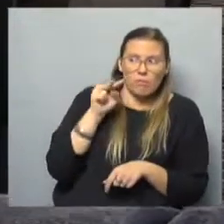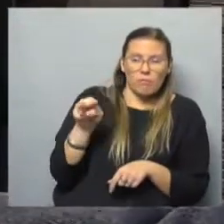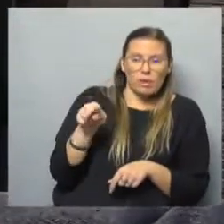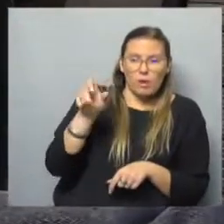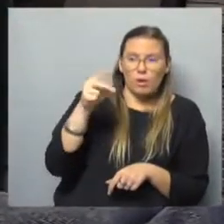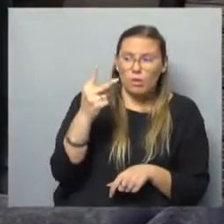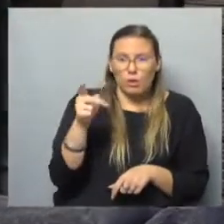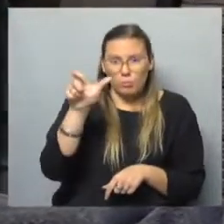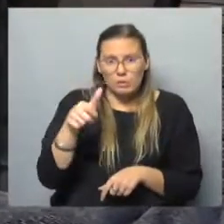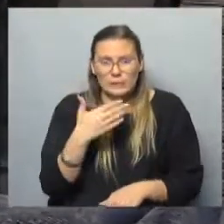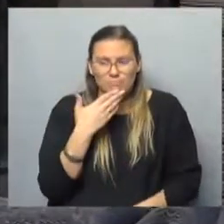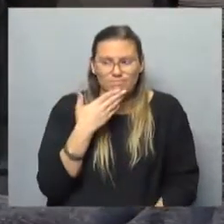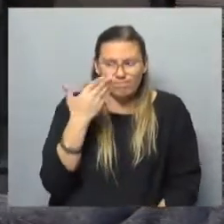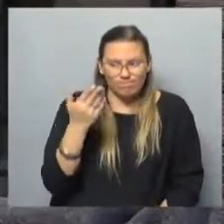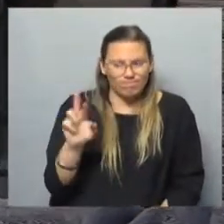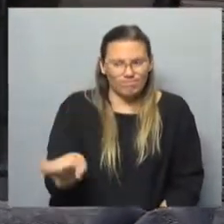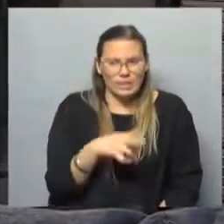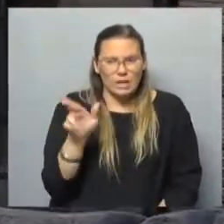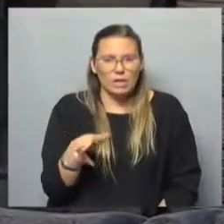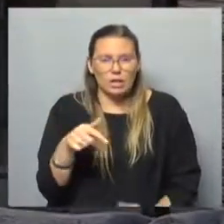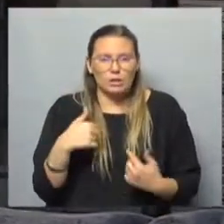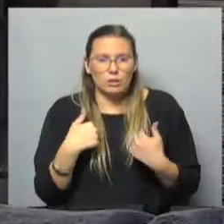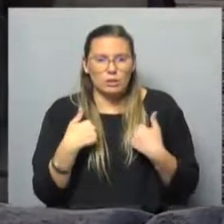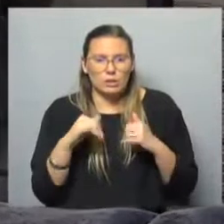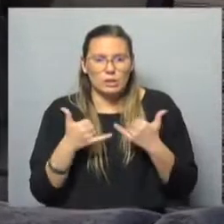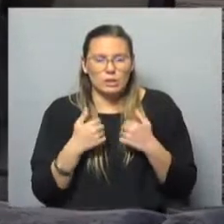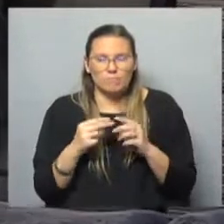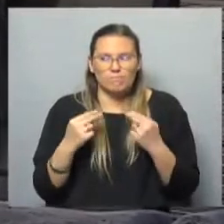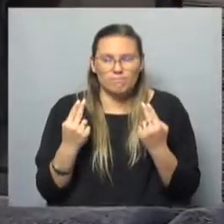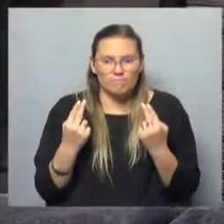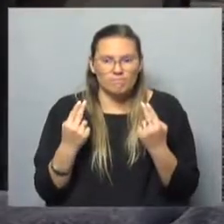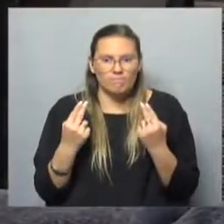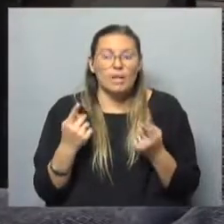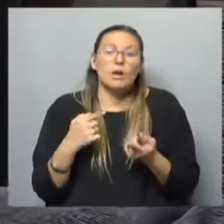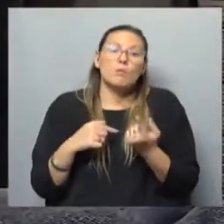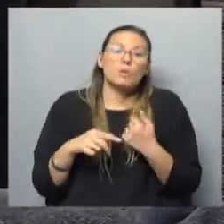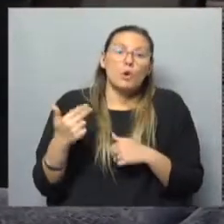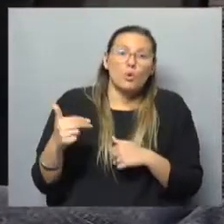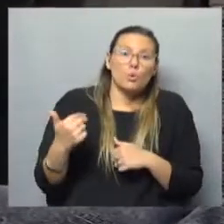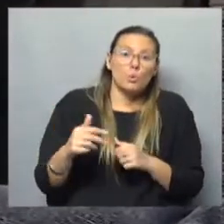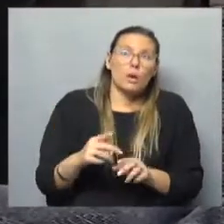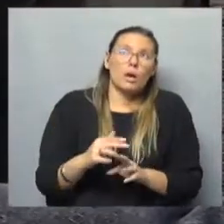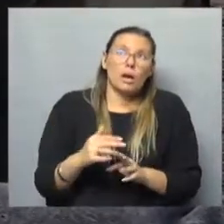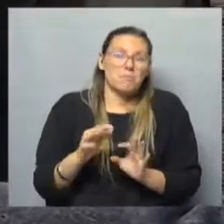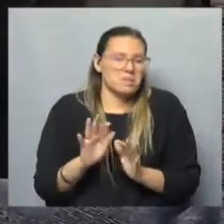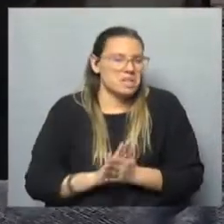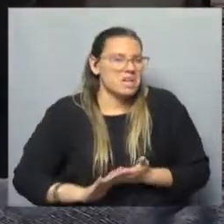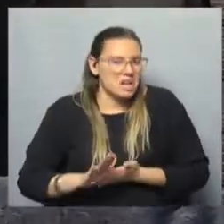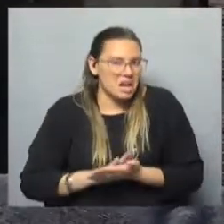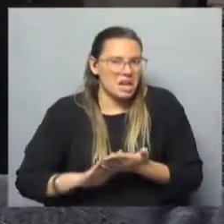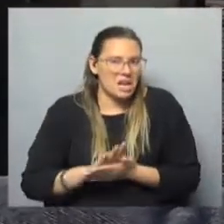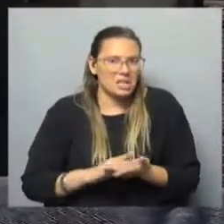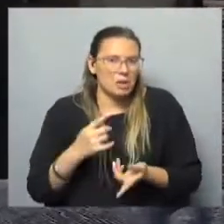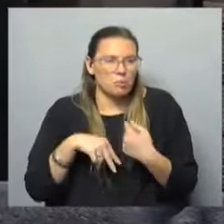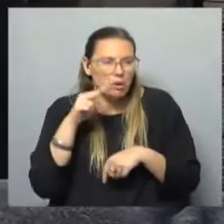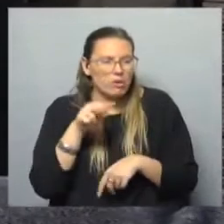uno o dos medios extraños ya me pongo tristes. Pero nunca me ha pasado nada, por suerte, pero estás